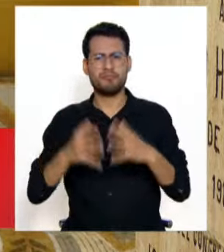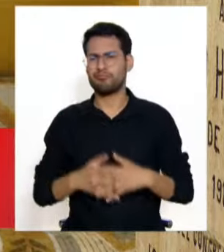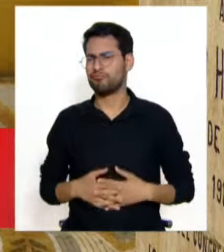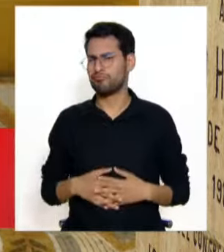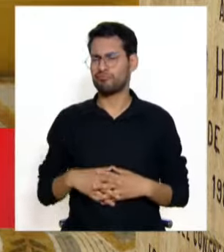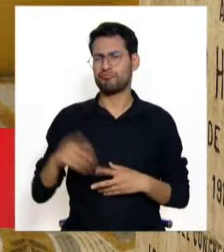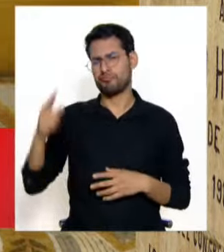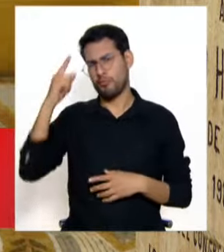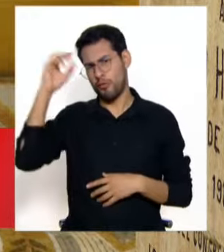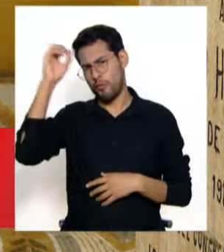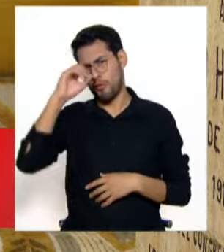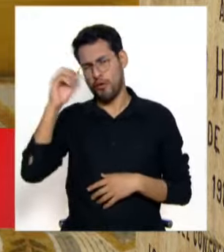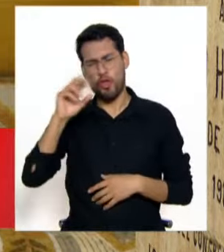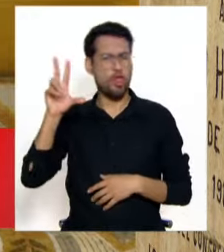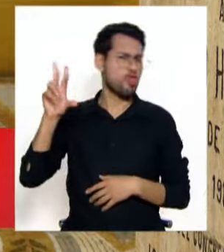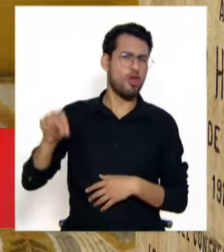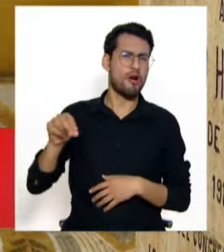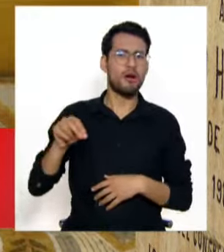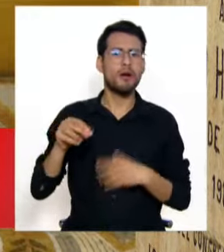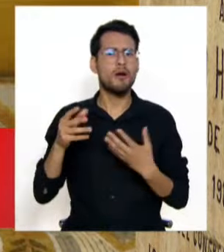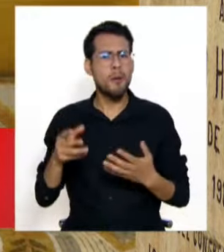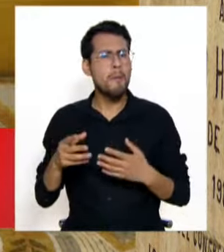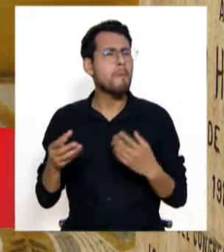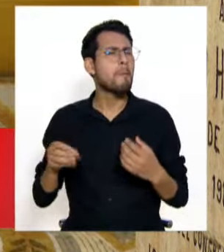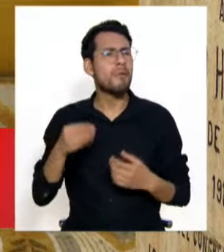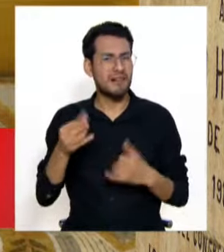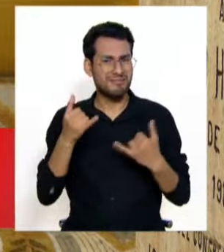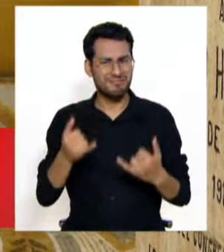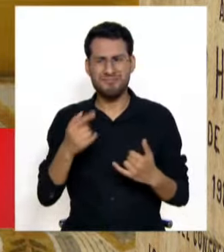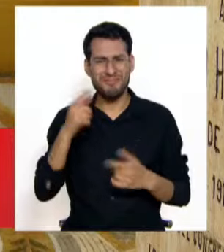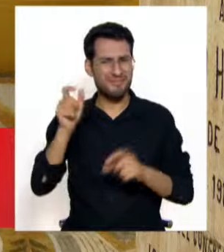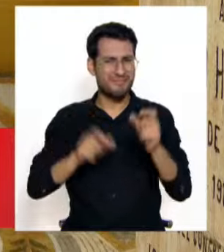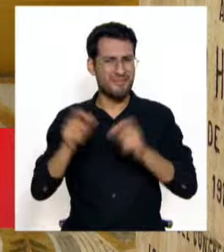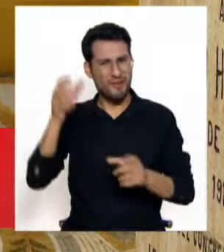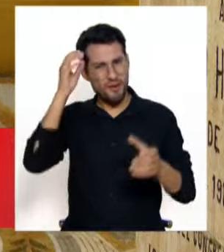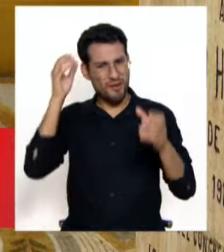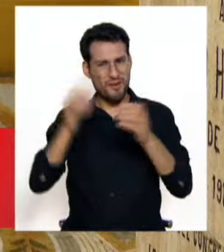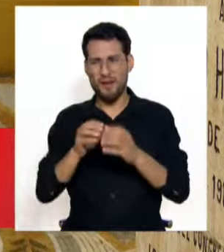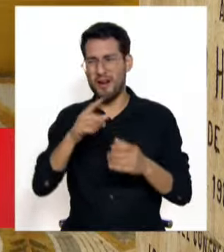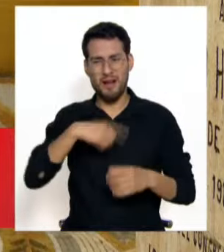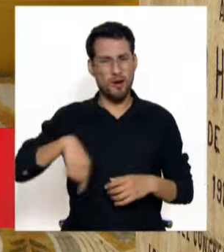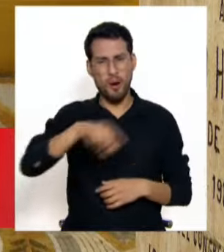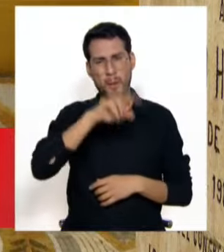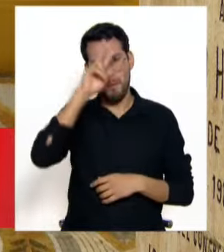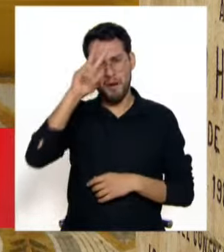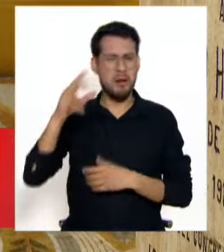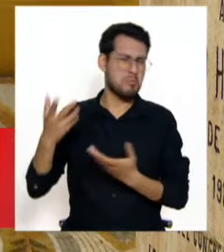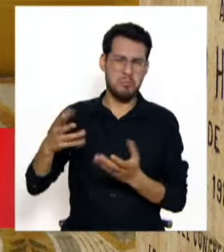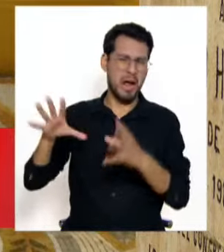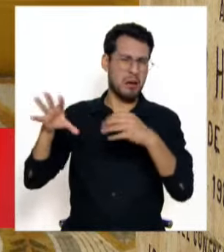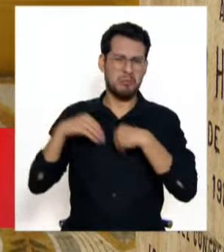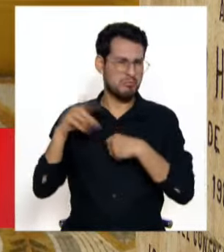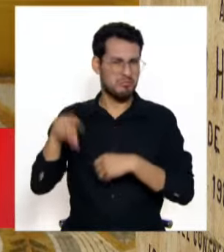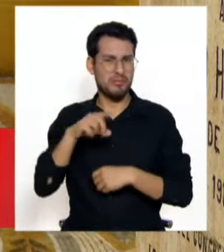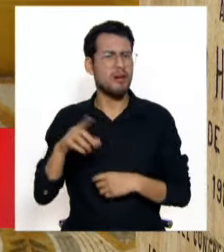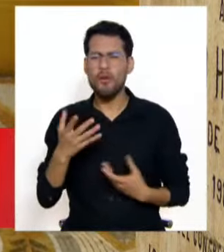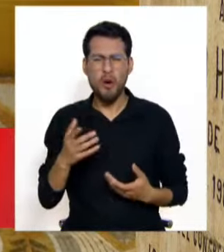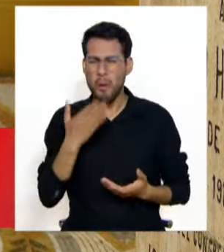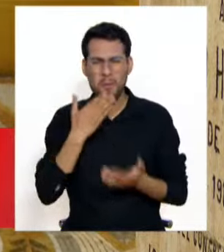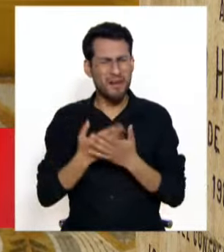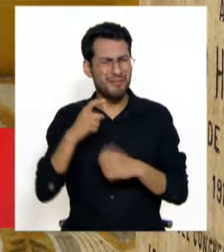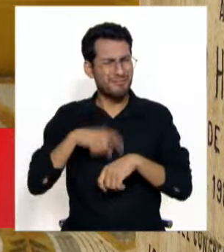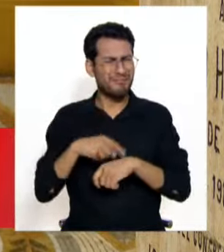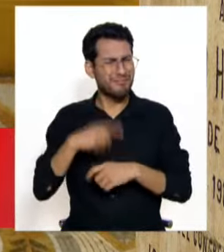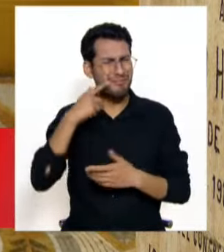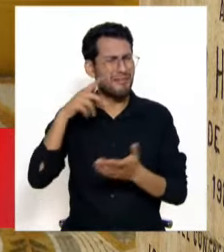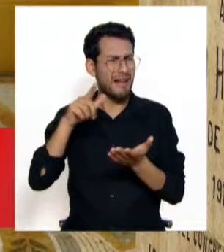mostrado su posición en contra, y esto respecto a la baja aprobación que tiene el Parlamento actualmente, y el cual dice que no es momento de debatir este